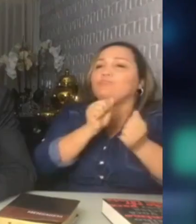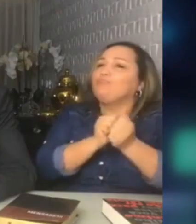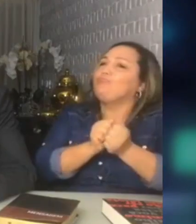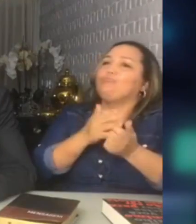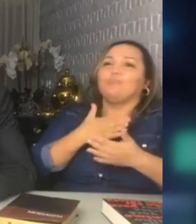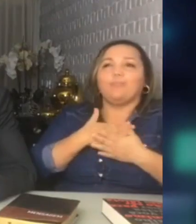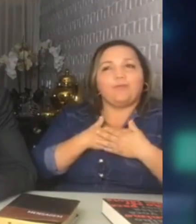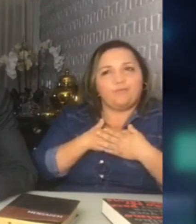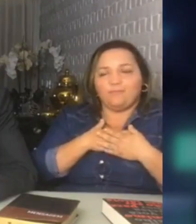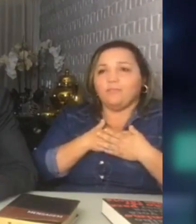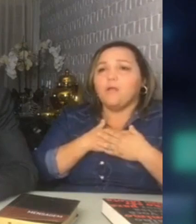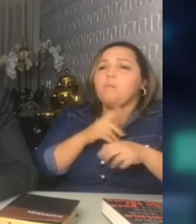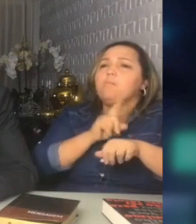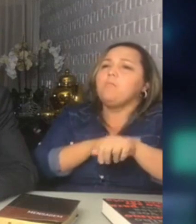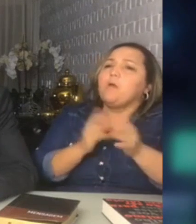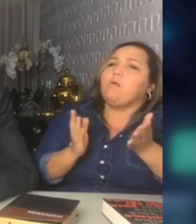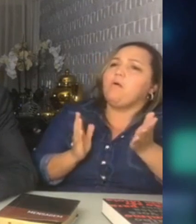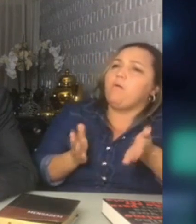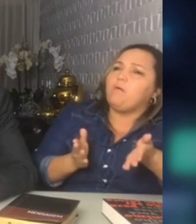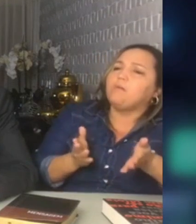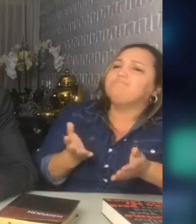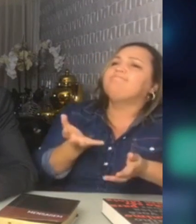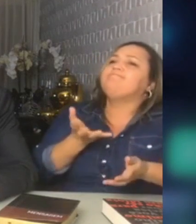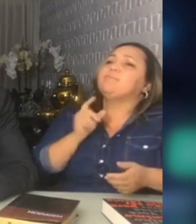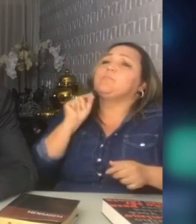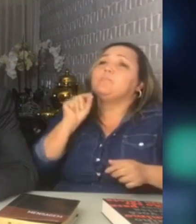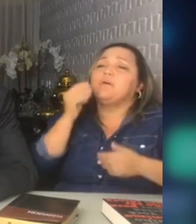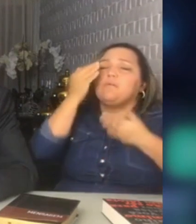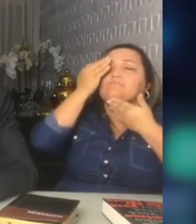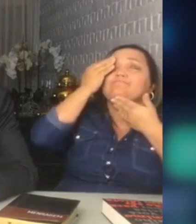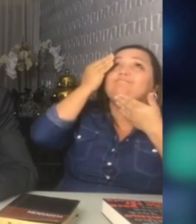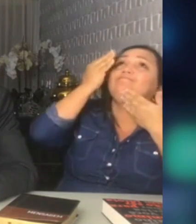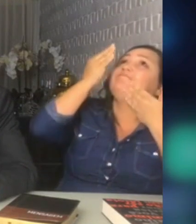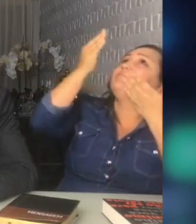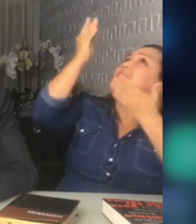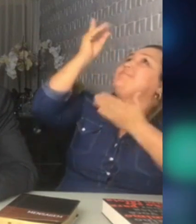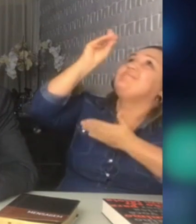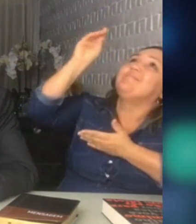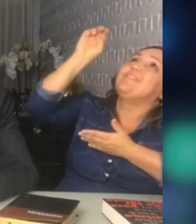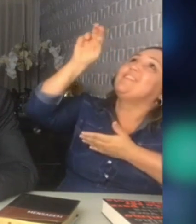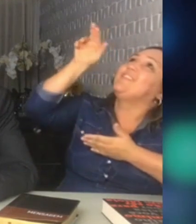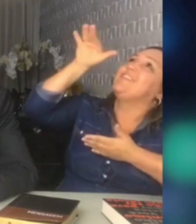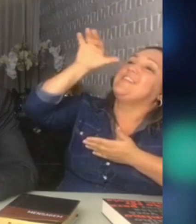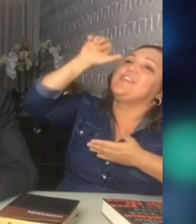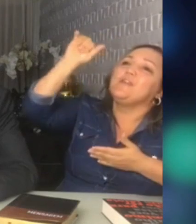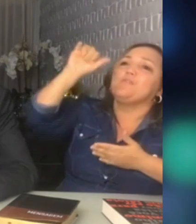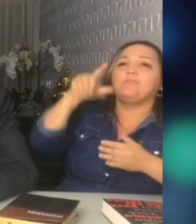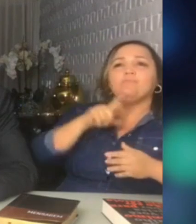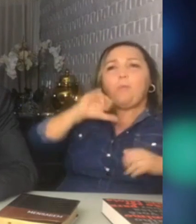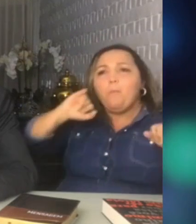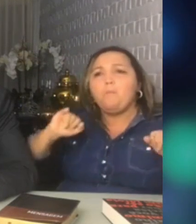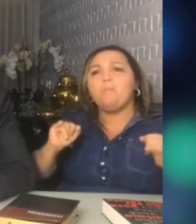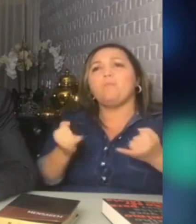capaz de acabar con la violencia y poner ahí algunas ideas para la seguridad pública en brasil para